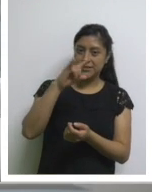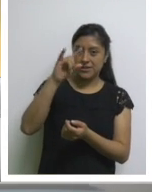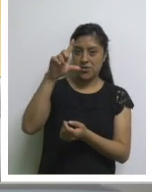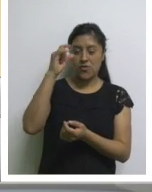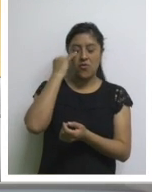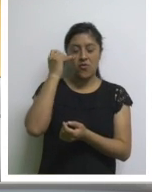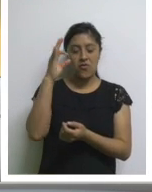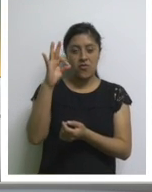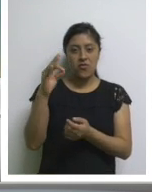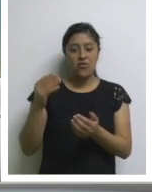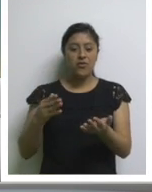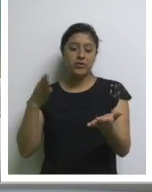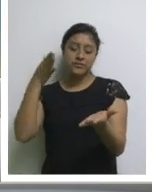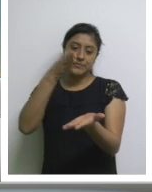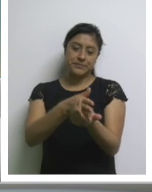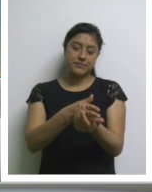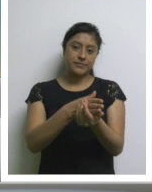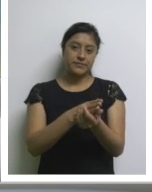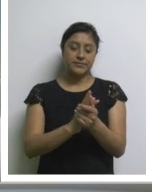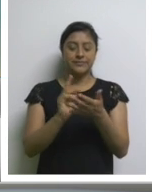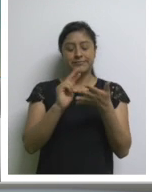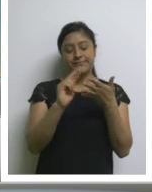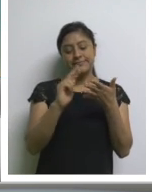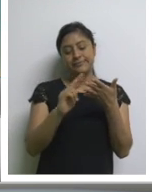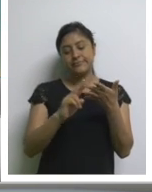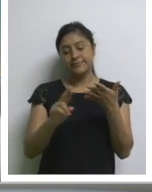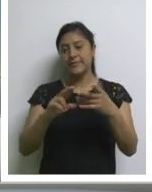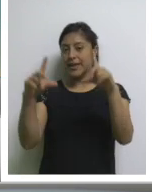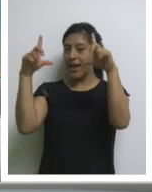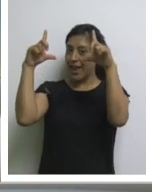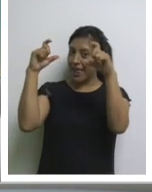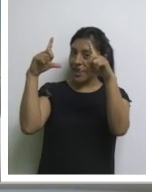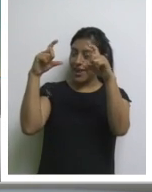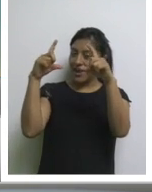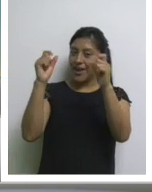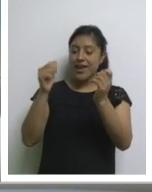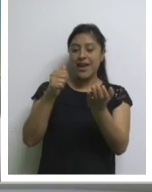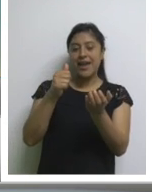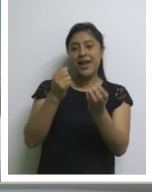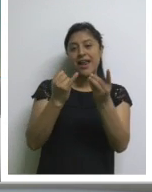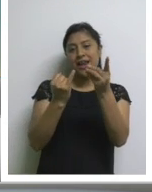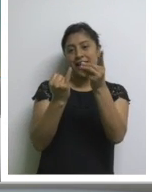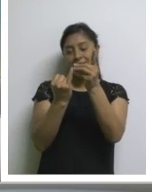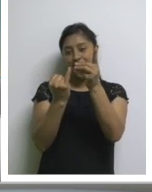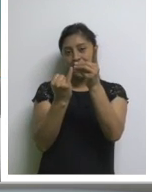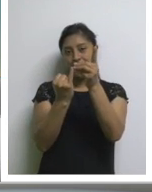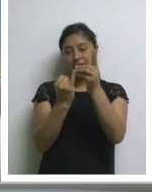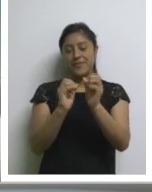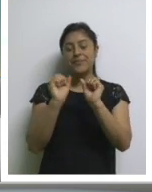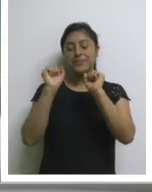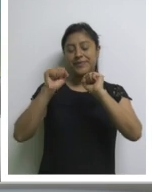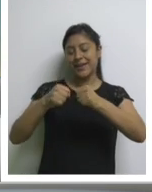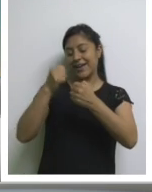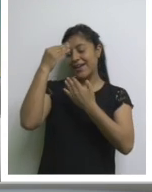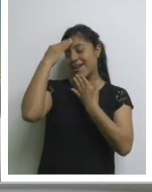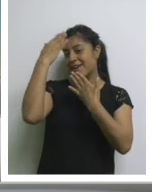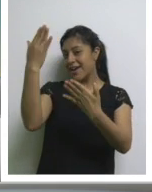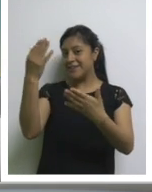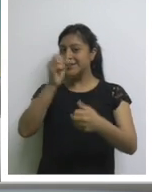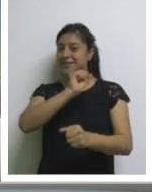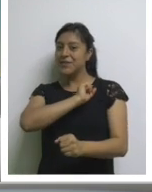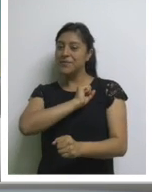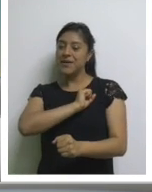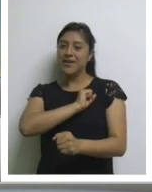saber, pues es sobre los requisitos muy necesarios para la toma de la fotografía en el DPI. Así es, muchas